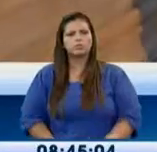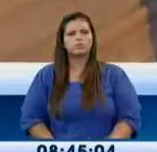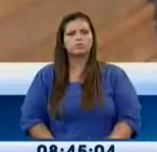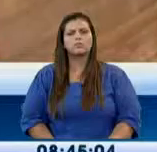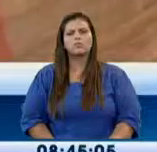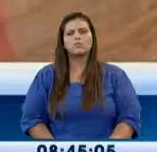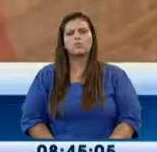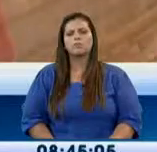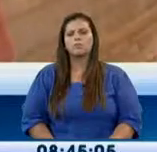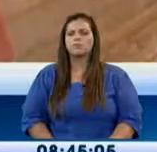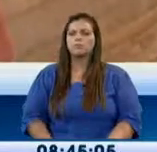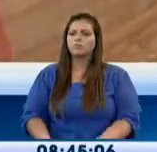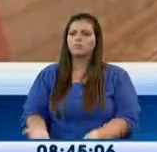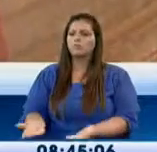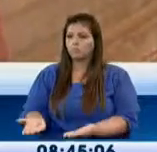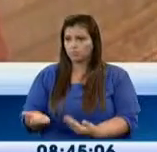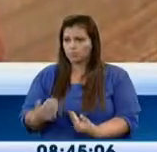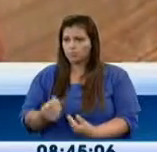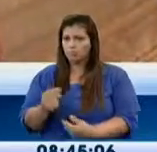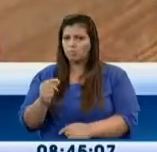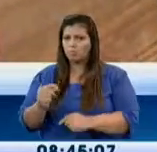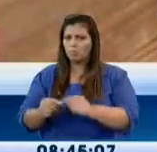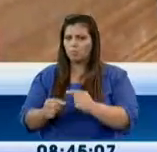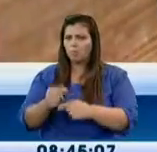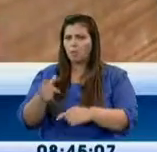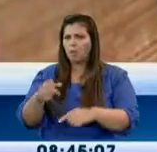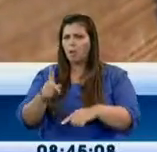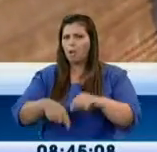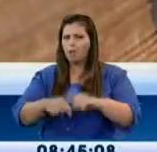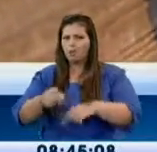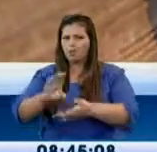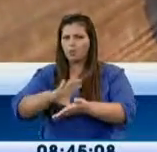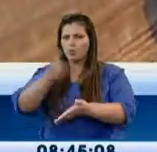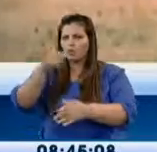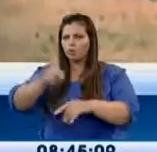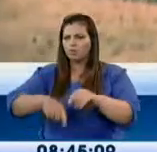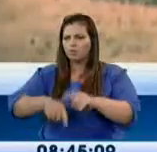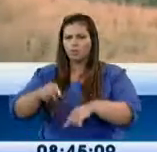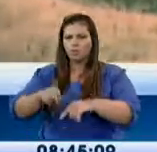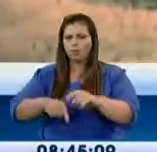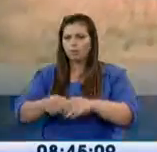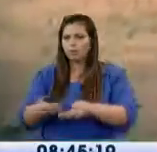me regalaban así un compañero en el curso, así en donde yo estudiaba. Informó